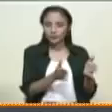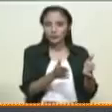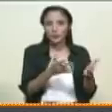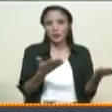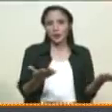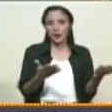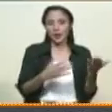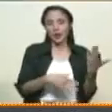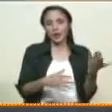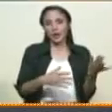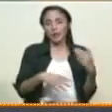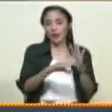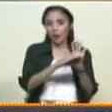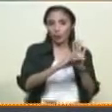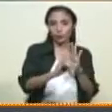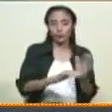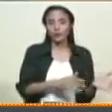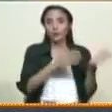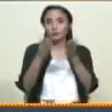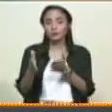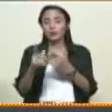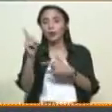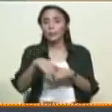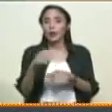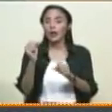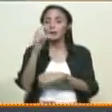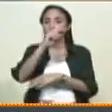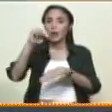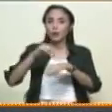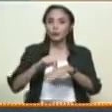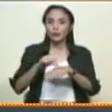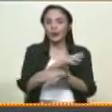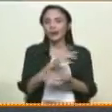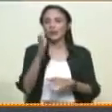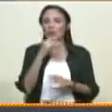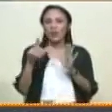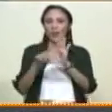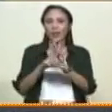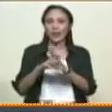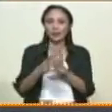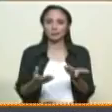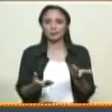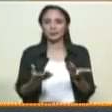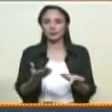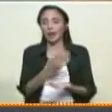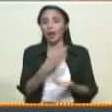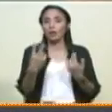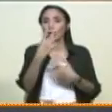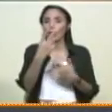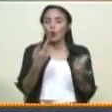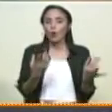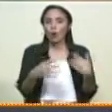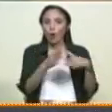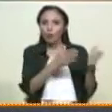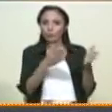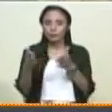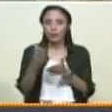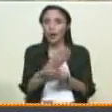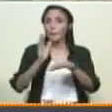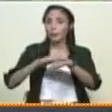de la Asamblea Nacional Burguesa, que está en desacato. Le tenemos que hacer doble trabajo, porque ellos se